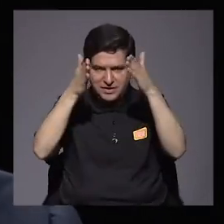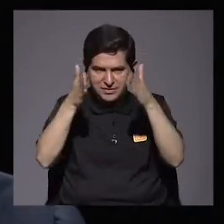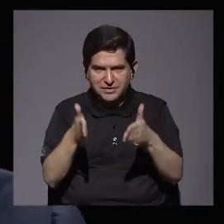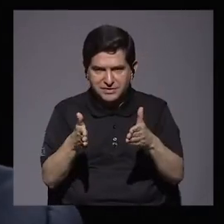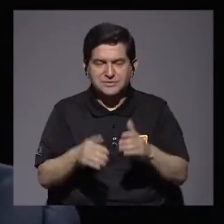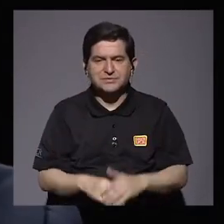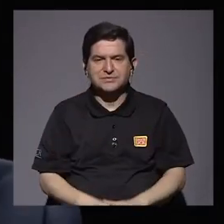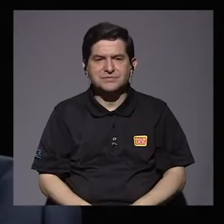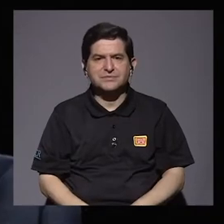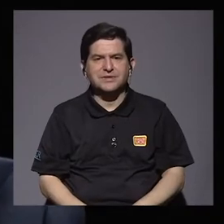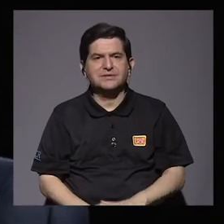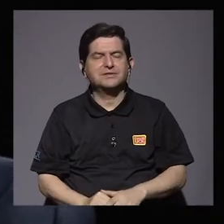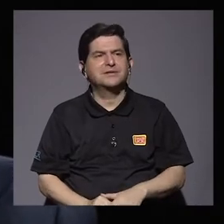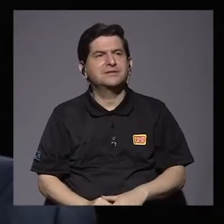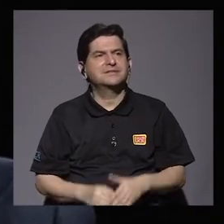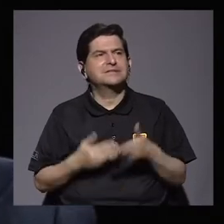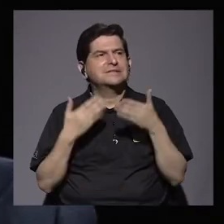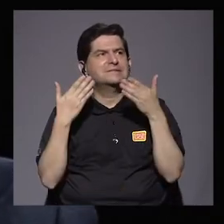estudiantes